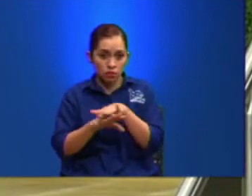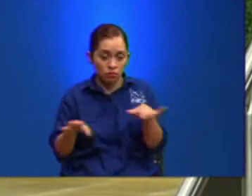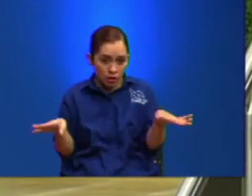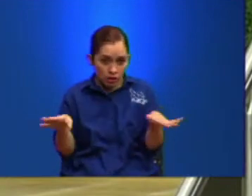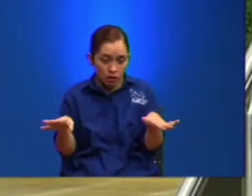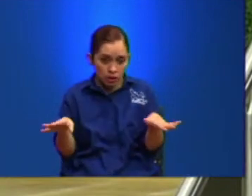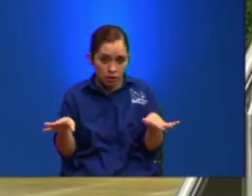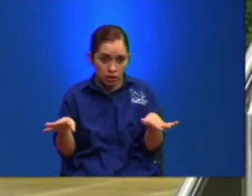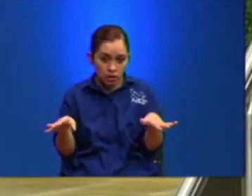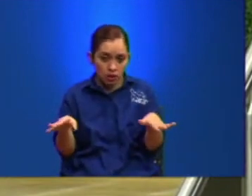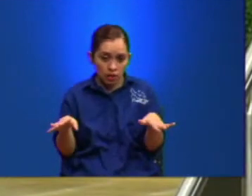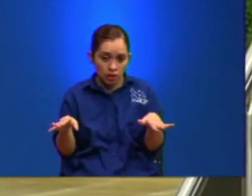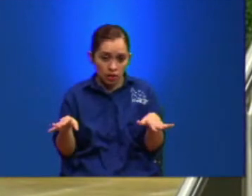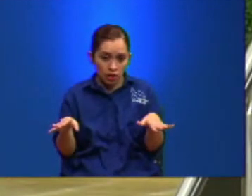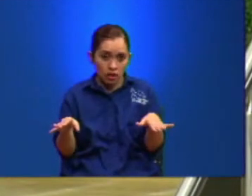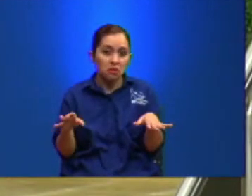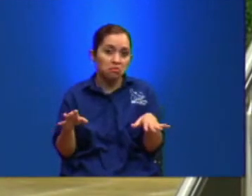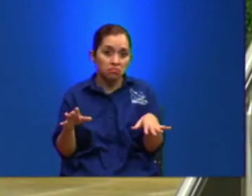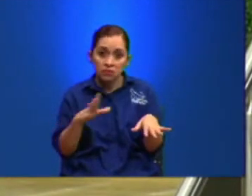carne